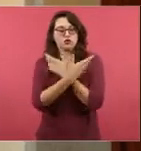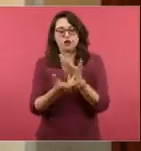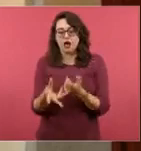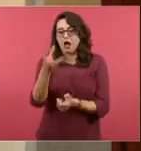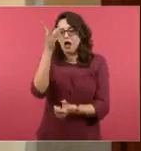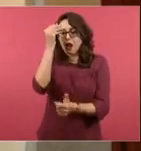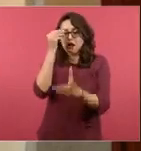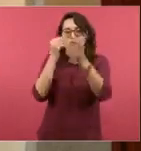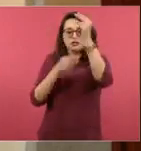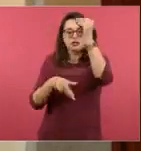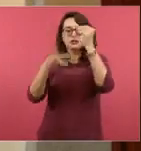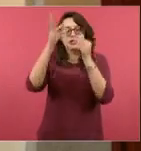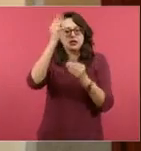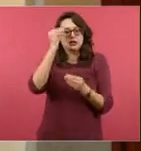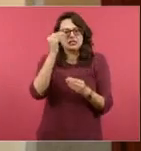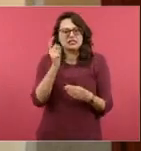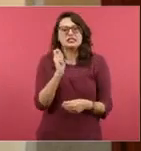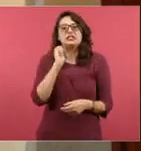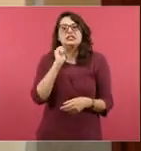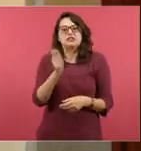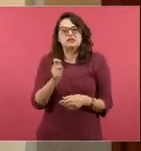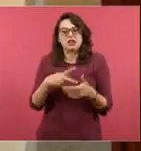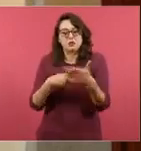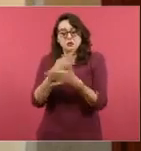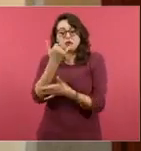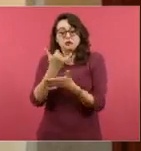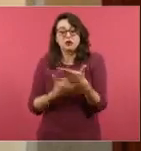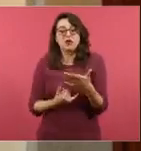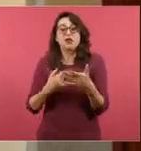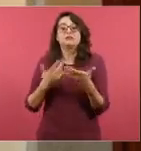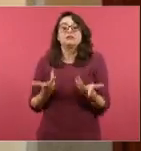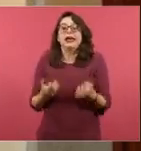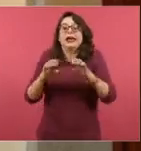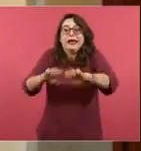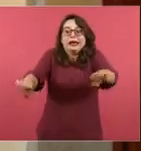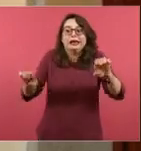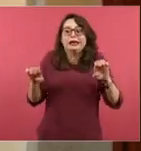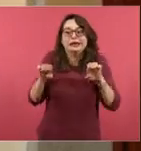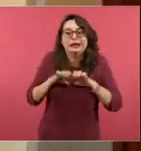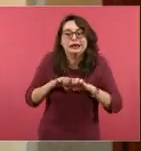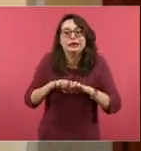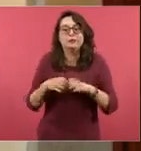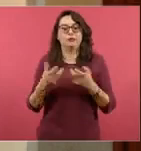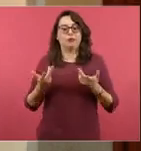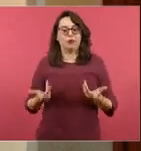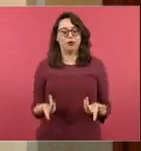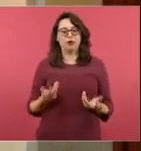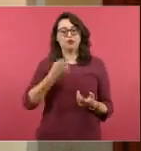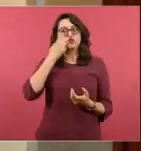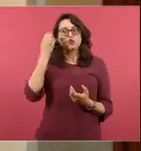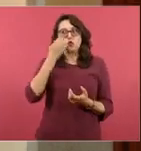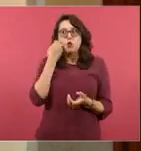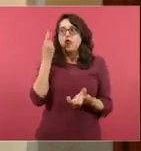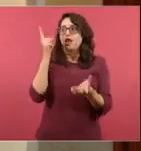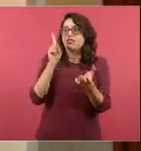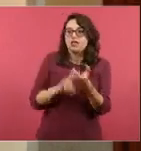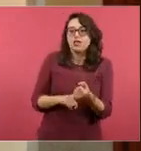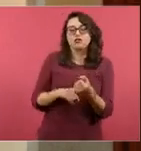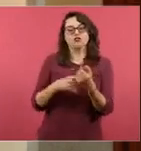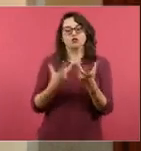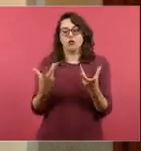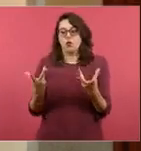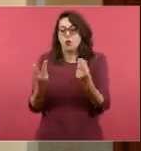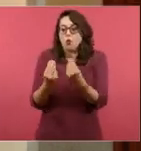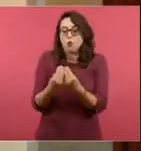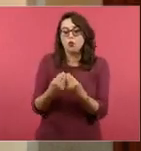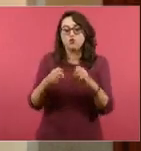contenidos, que sepan que es el trabajo en donde se involucran los alumnos en proyectos escolares, en proyectos que